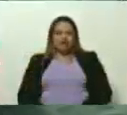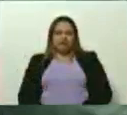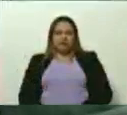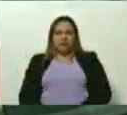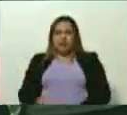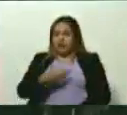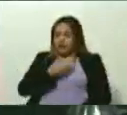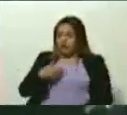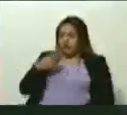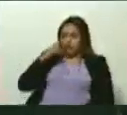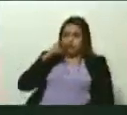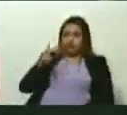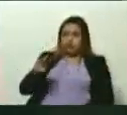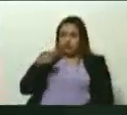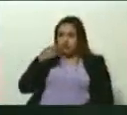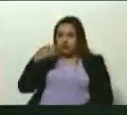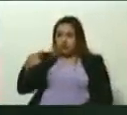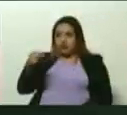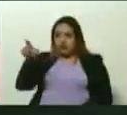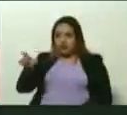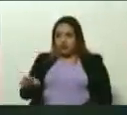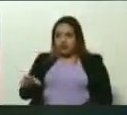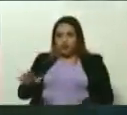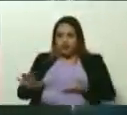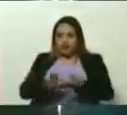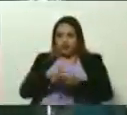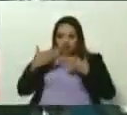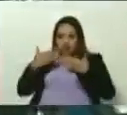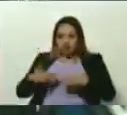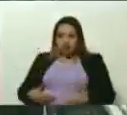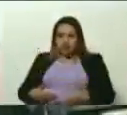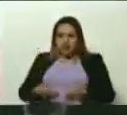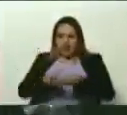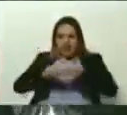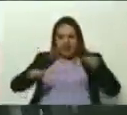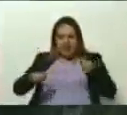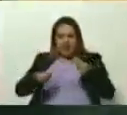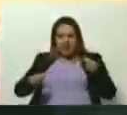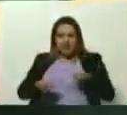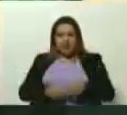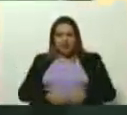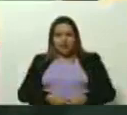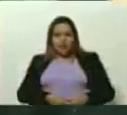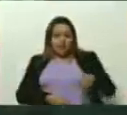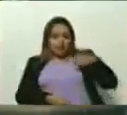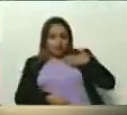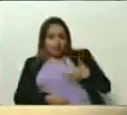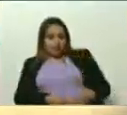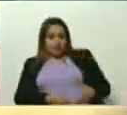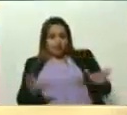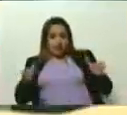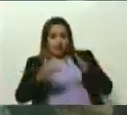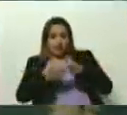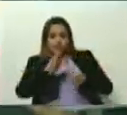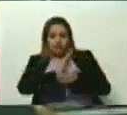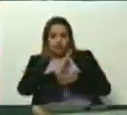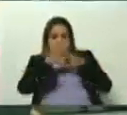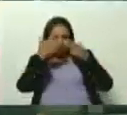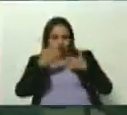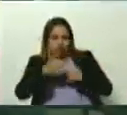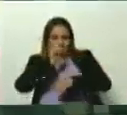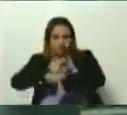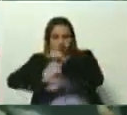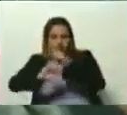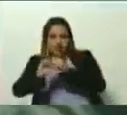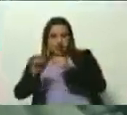exacto, lo que nos decía el compañero sobre el uniforme, ¿no? La tela. Se denomina equipo de protección personal contra